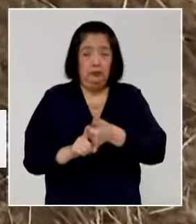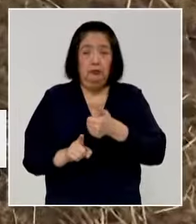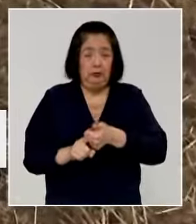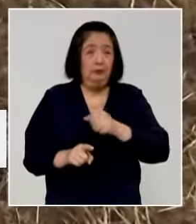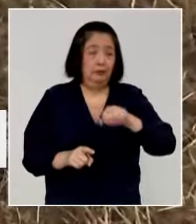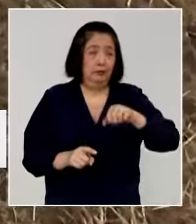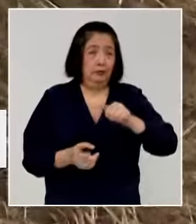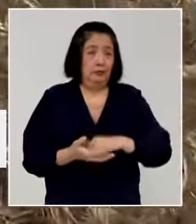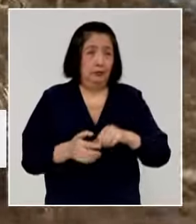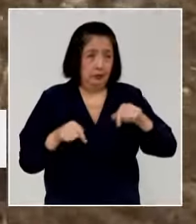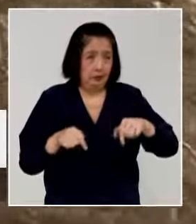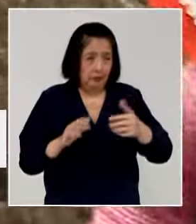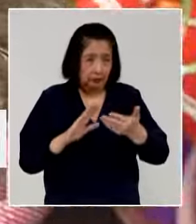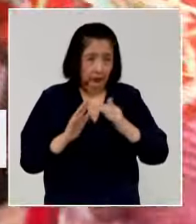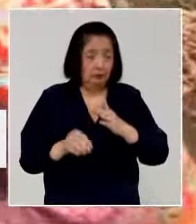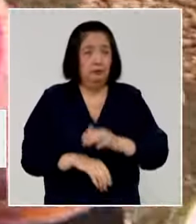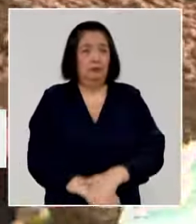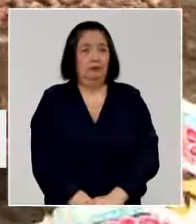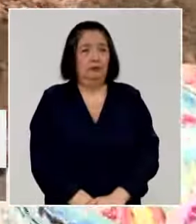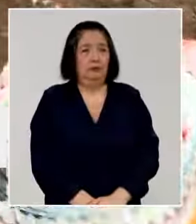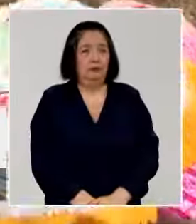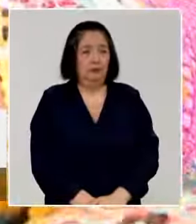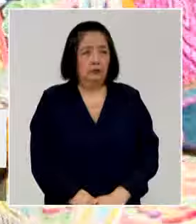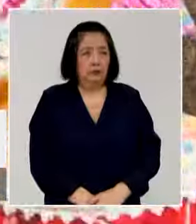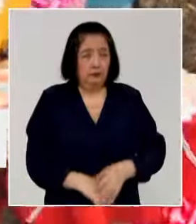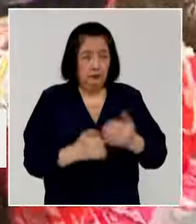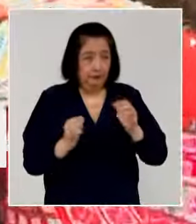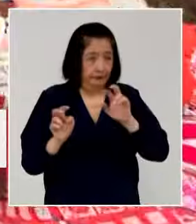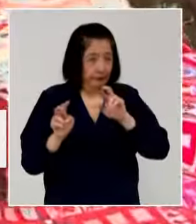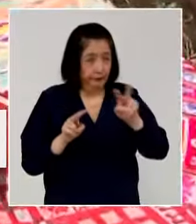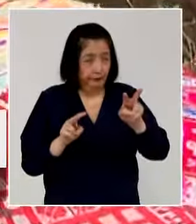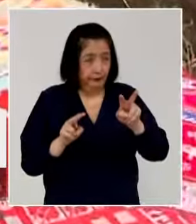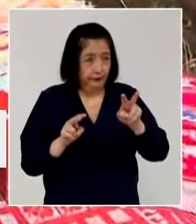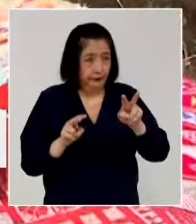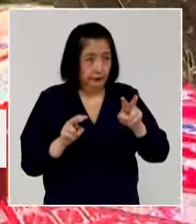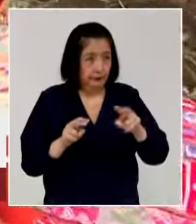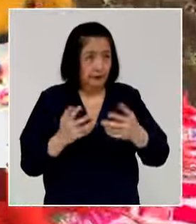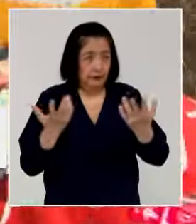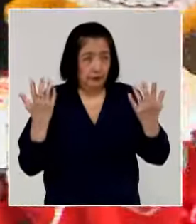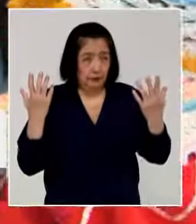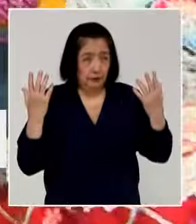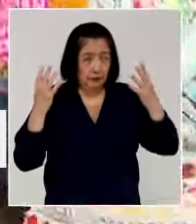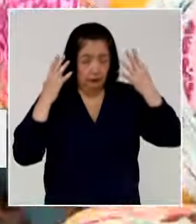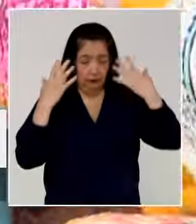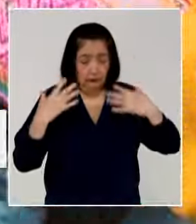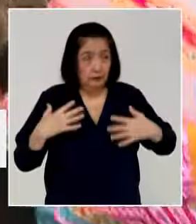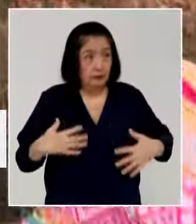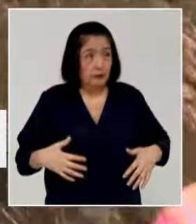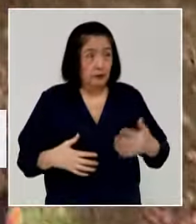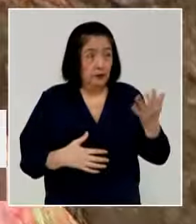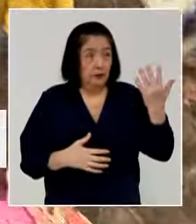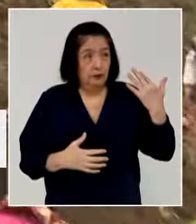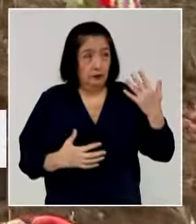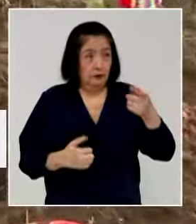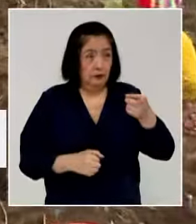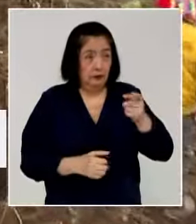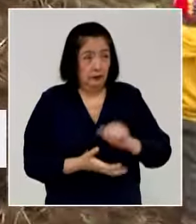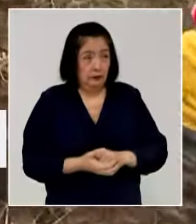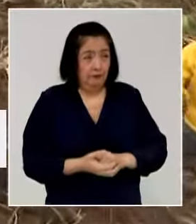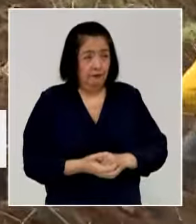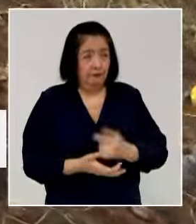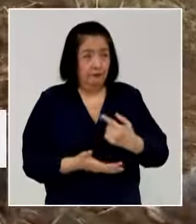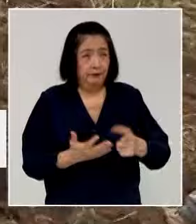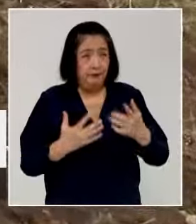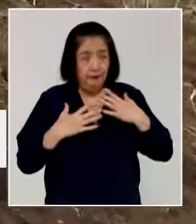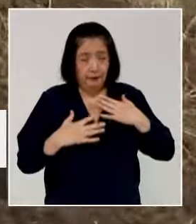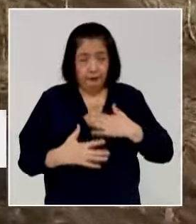de esta comunidad. Vemos, por ejemplo, que los ponchos que los tenían antes, cuando llegamos, cubriendo